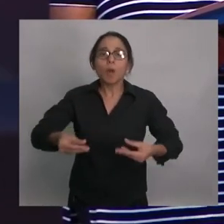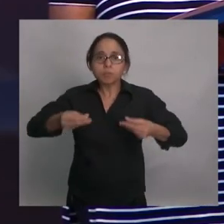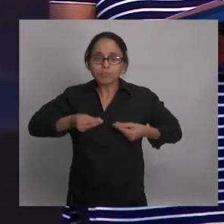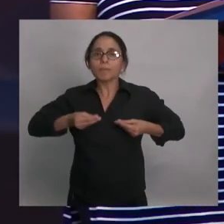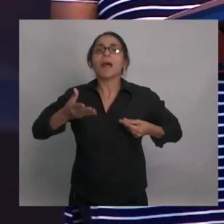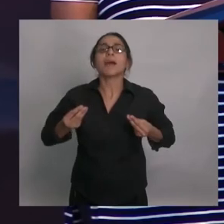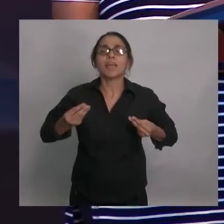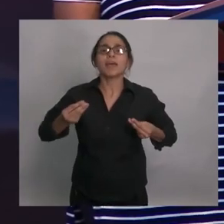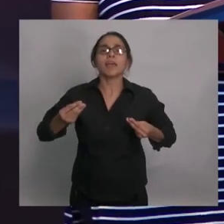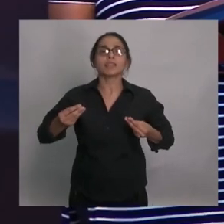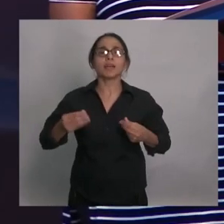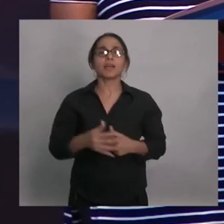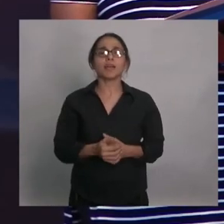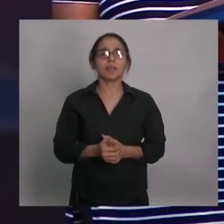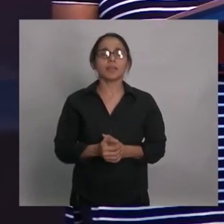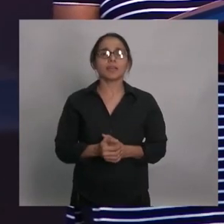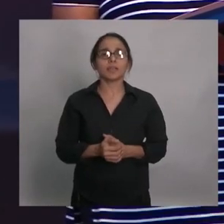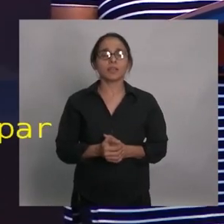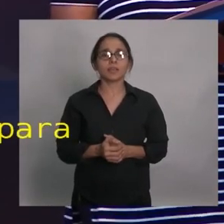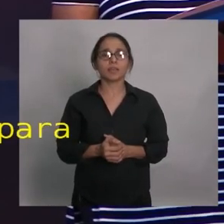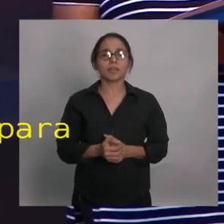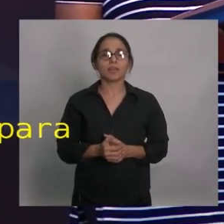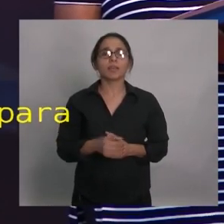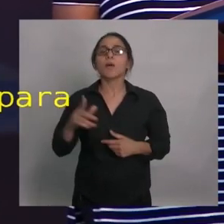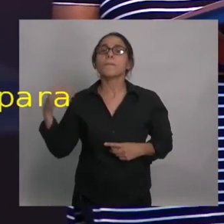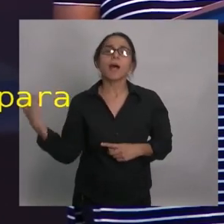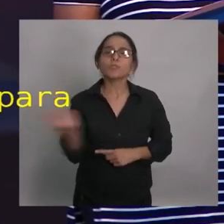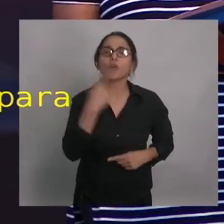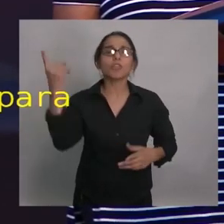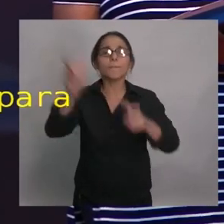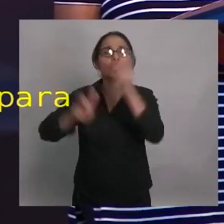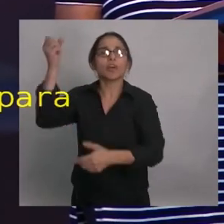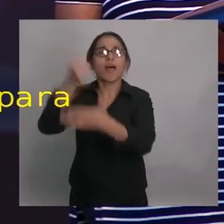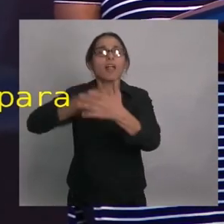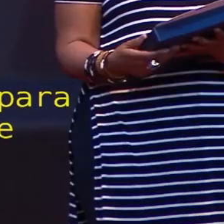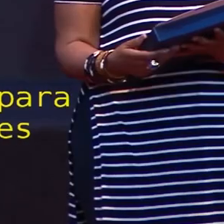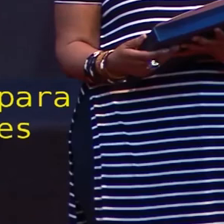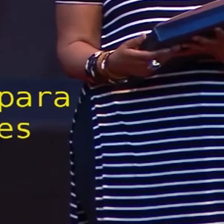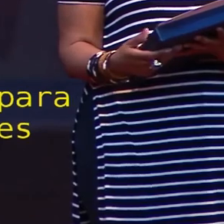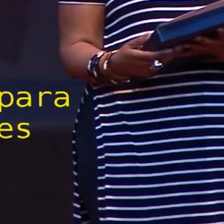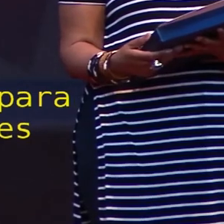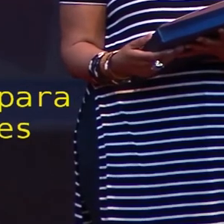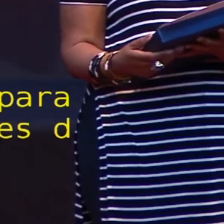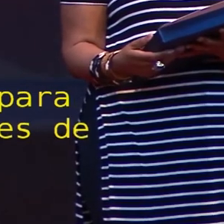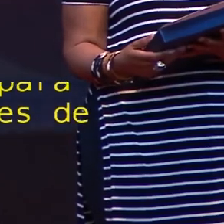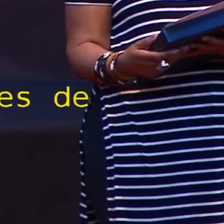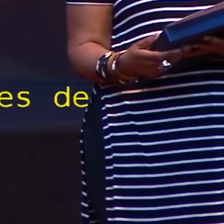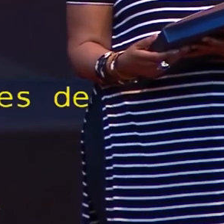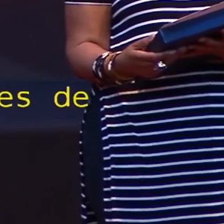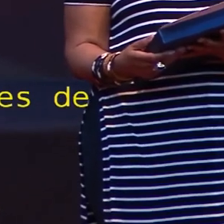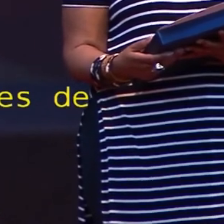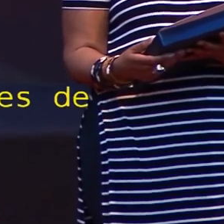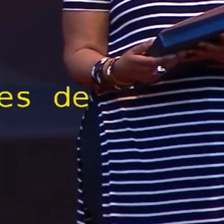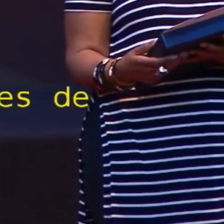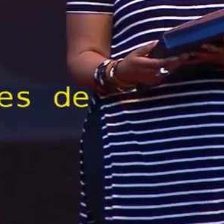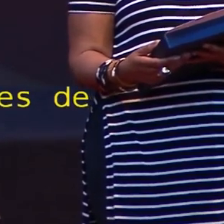the human rights defenders men and women of latin america rajesh price of